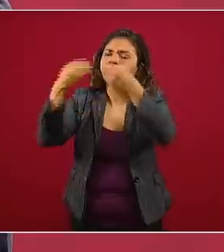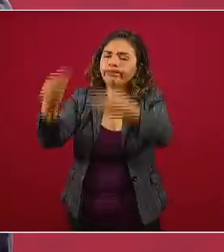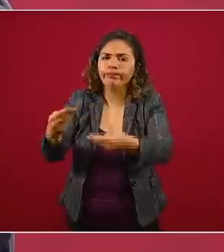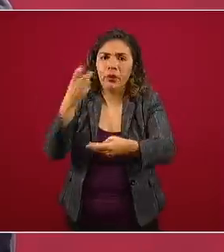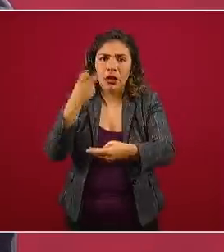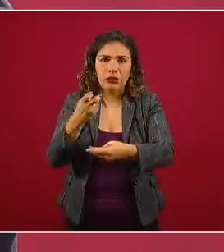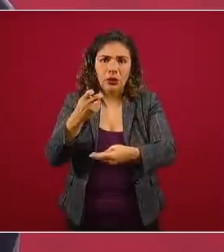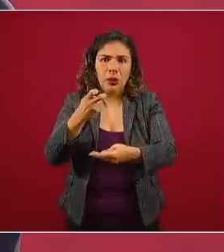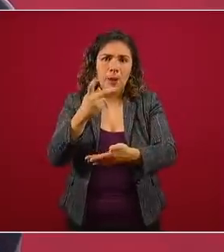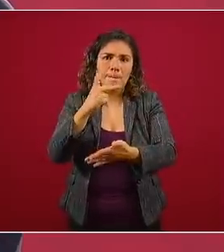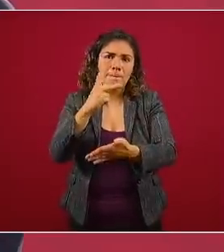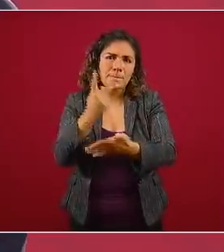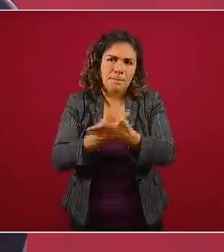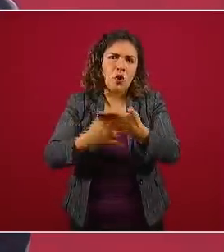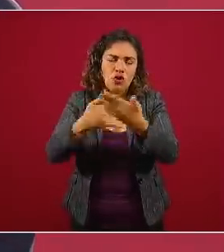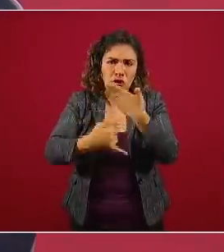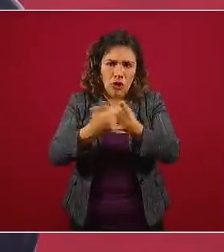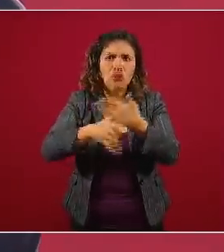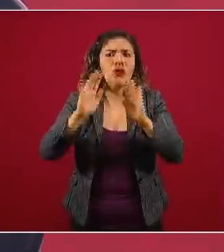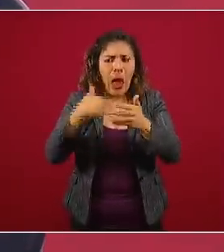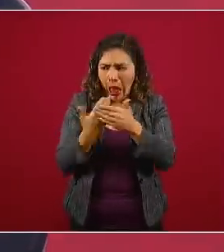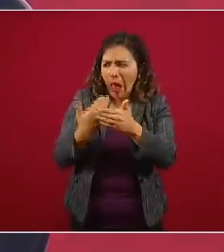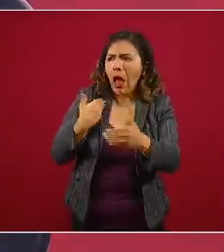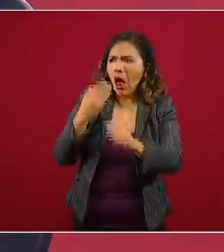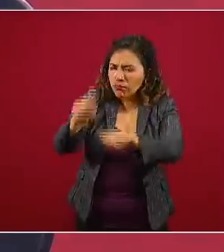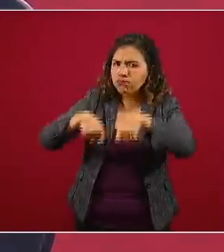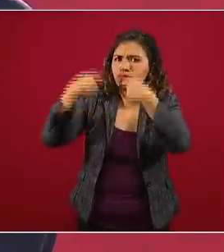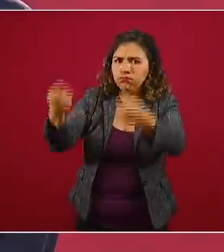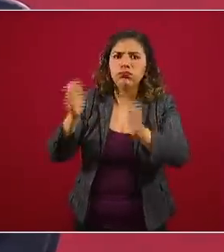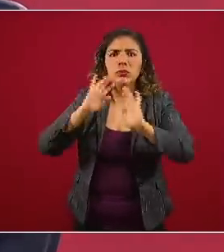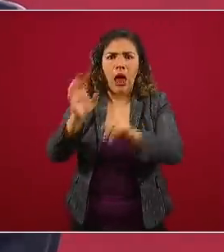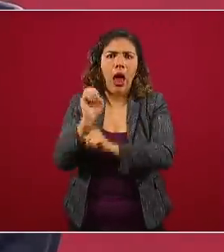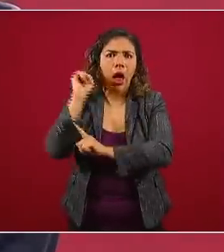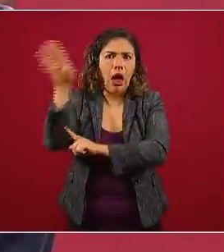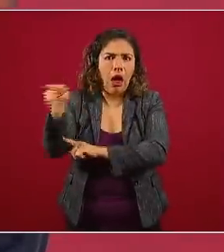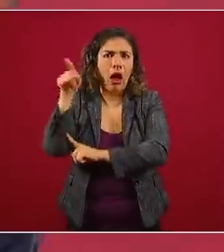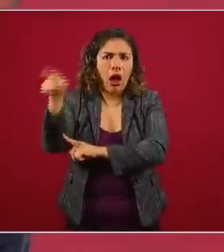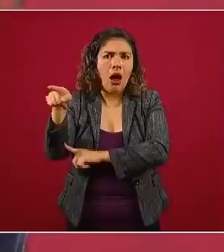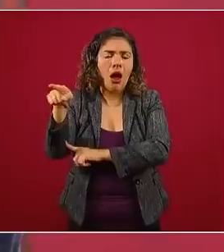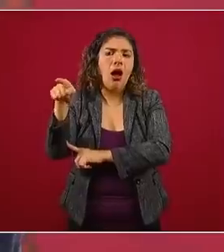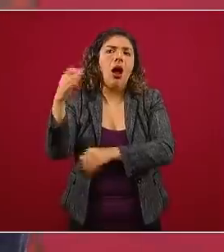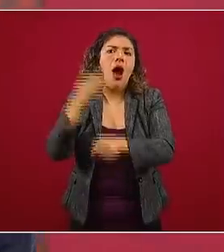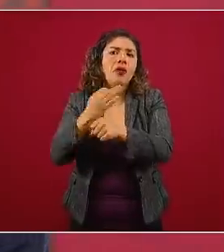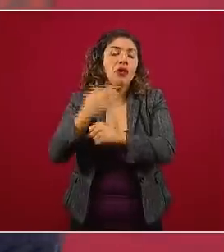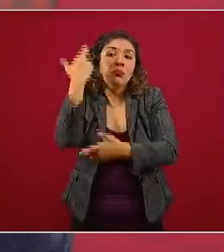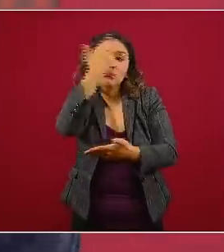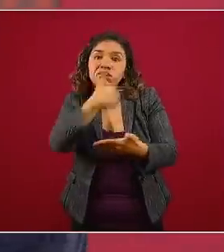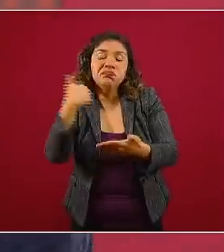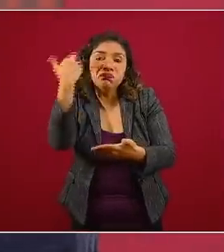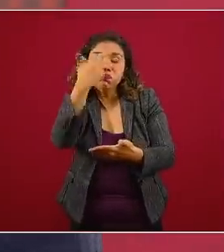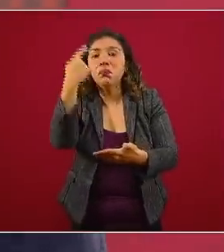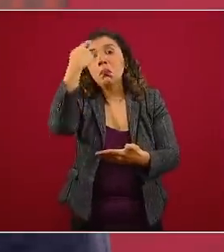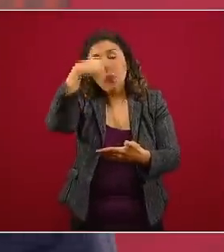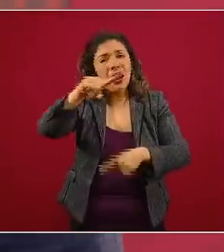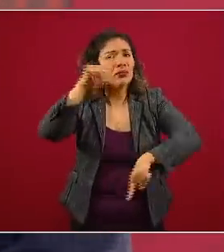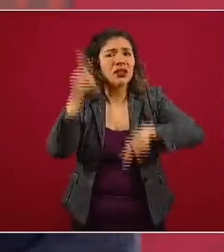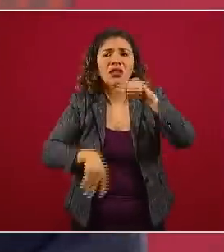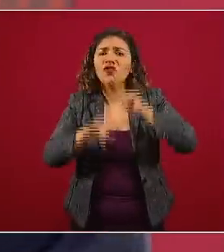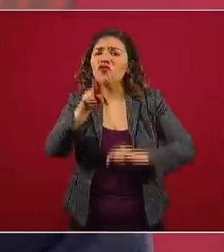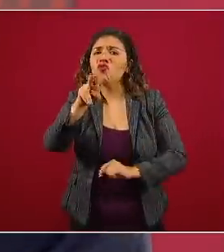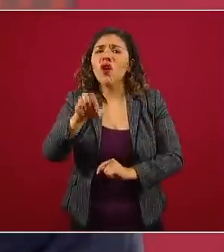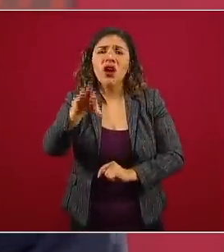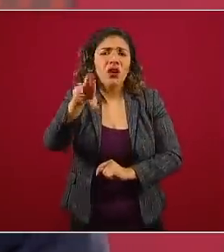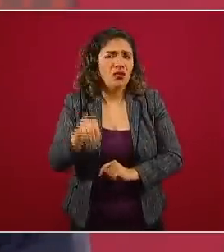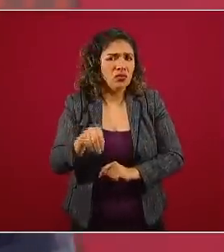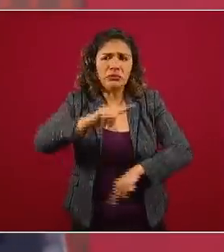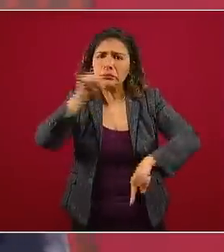mejor dicho ya volví a enviar e iniciativa para quitar al fuego